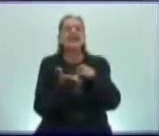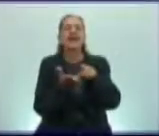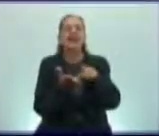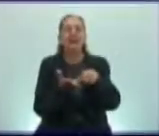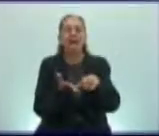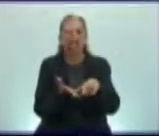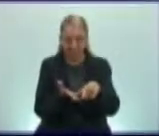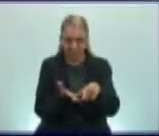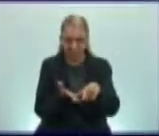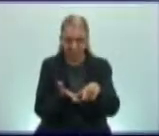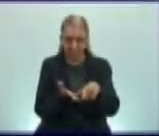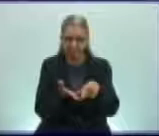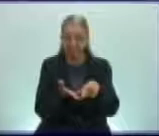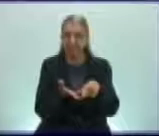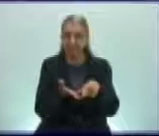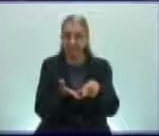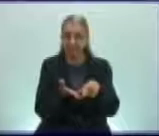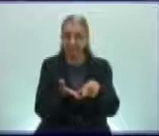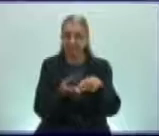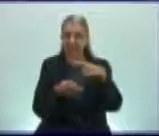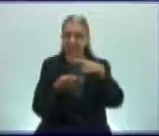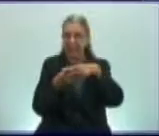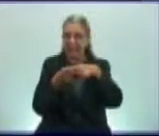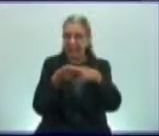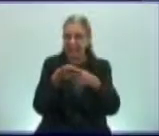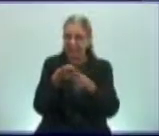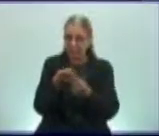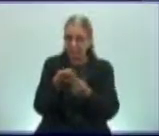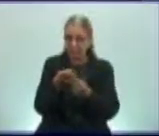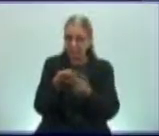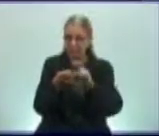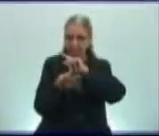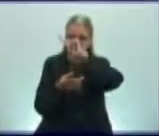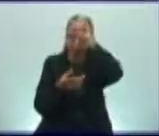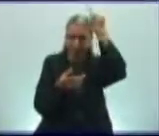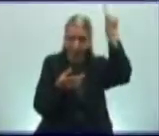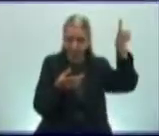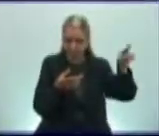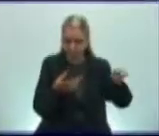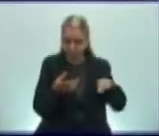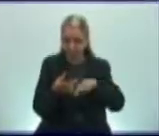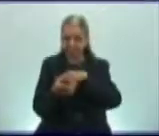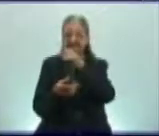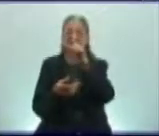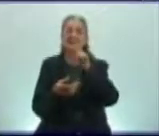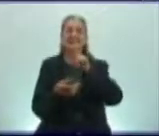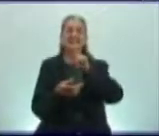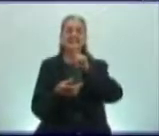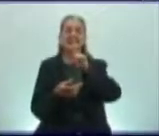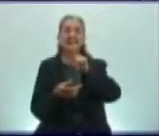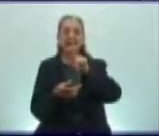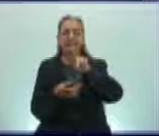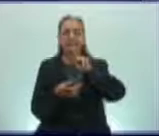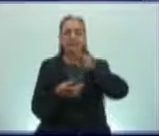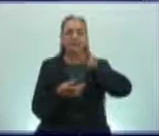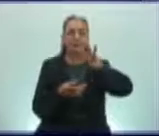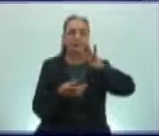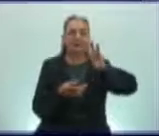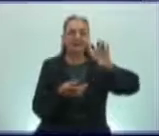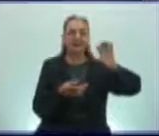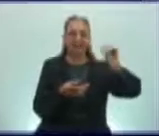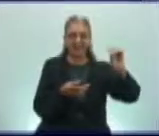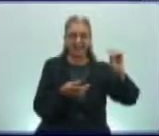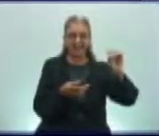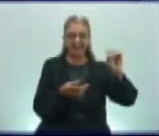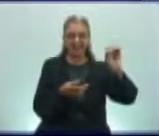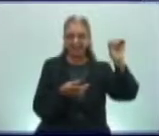Tenemos como máximo un ángulo de 130 grados. Fíjense que acabo de representar si diéramos la vuelta